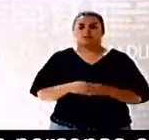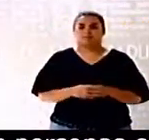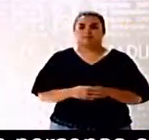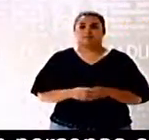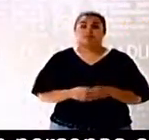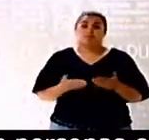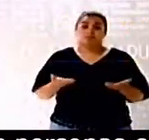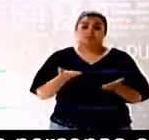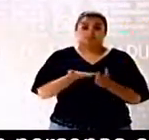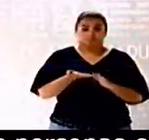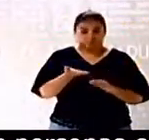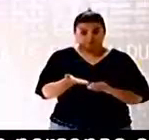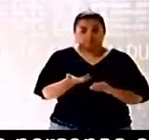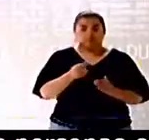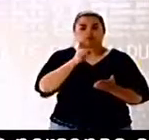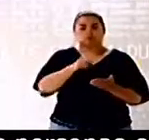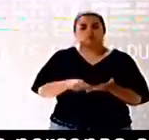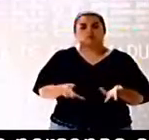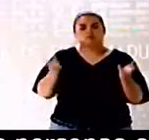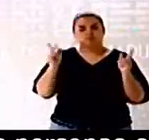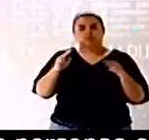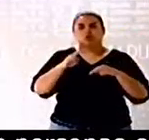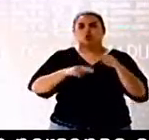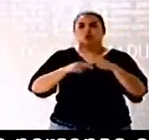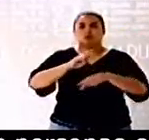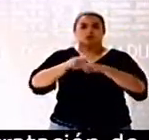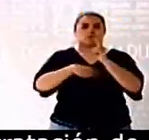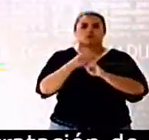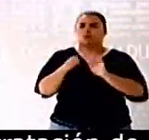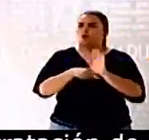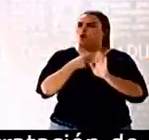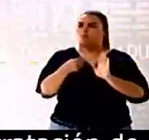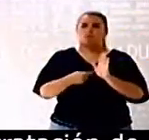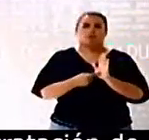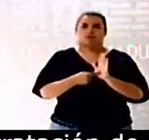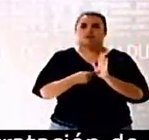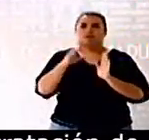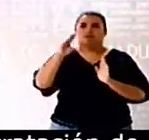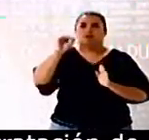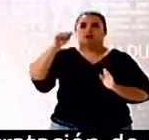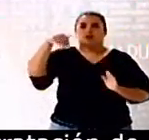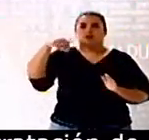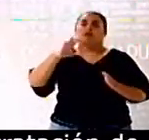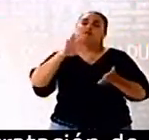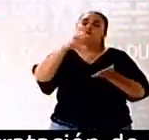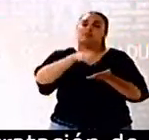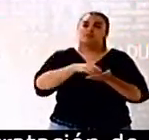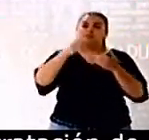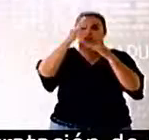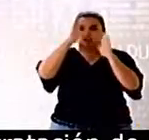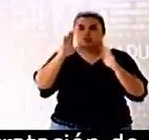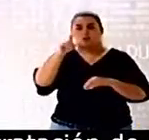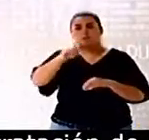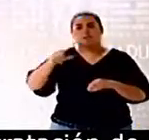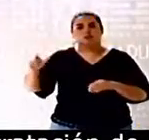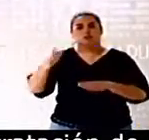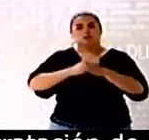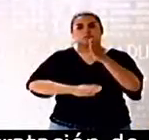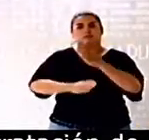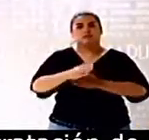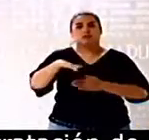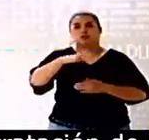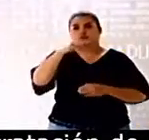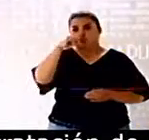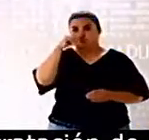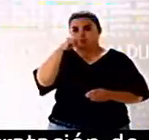sentido, autorizamos hoy la contratación de las obras de reforma integral del CAM, Centro de Atención a Personas con Discapacidad, en la localidad de Don